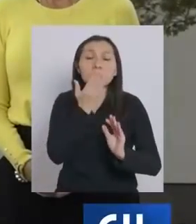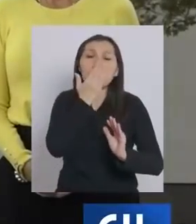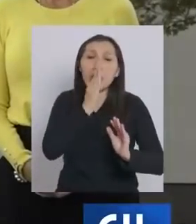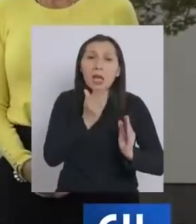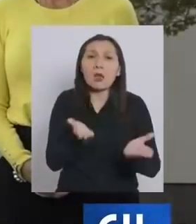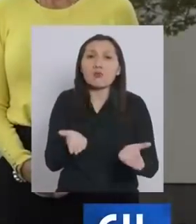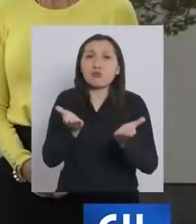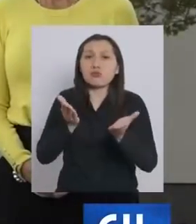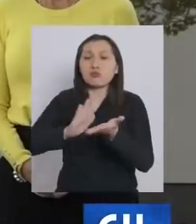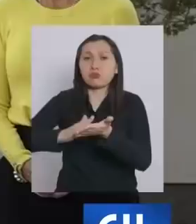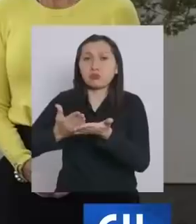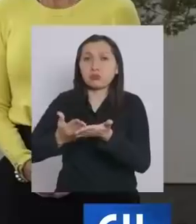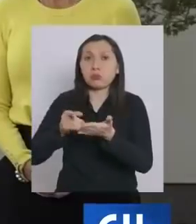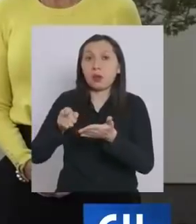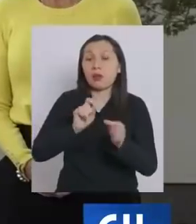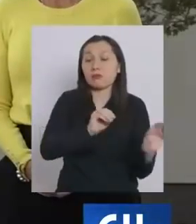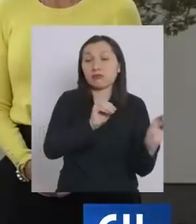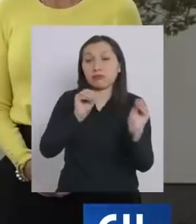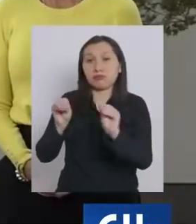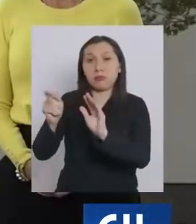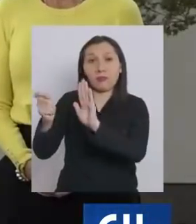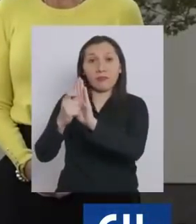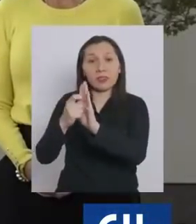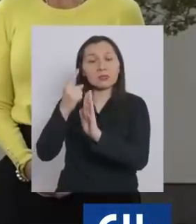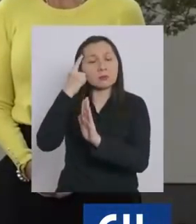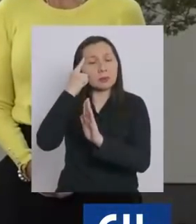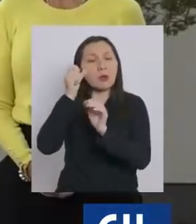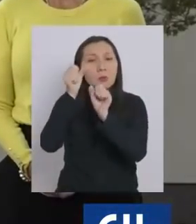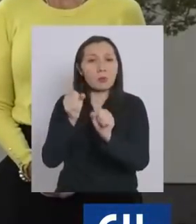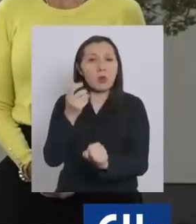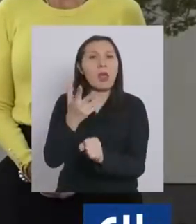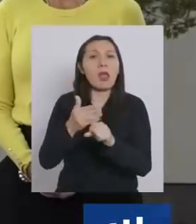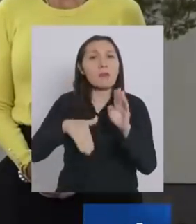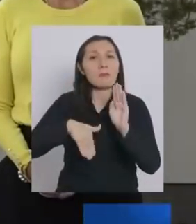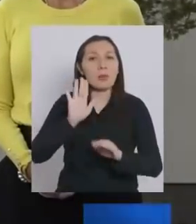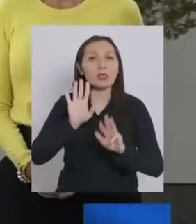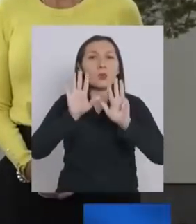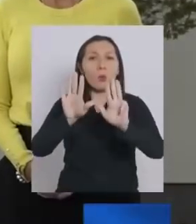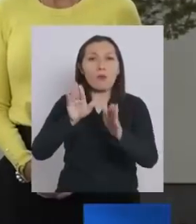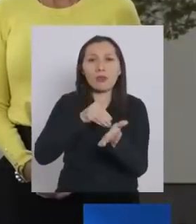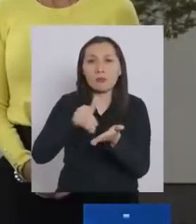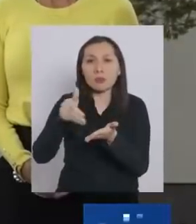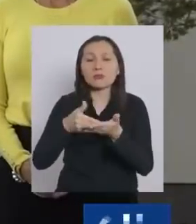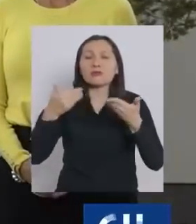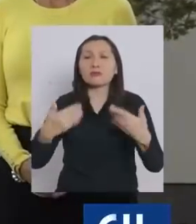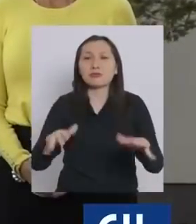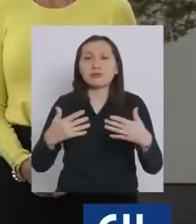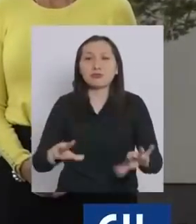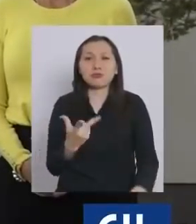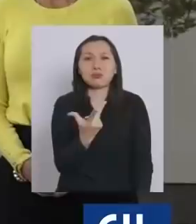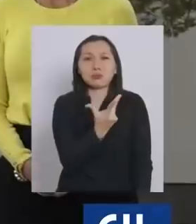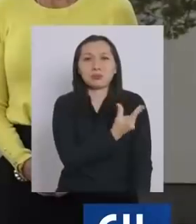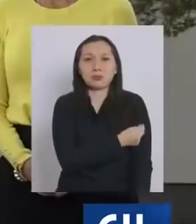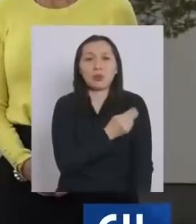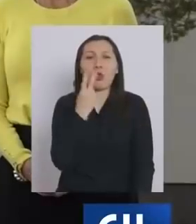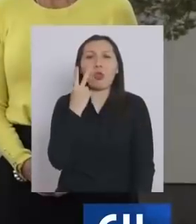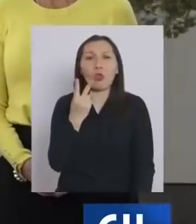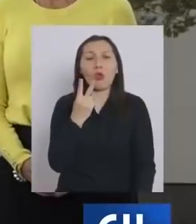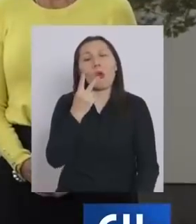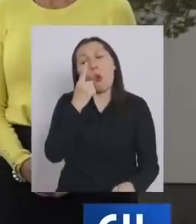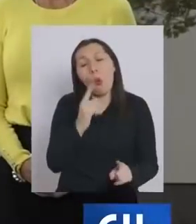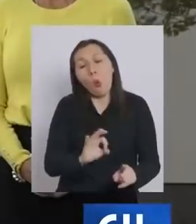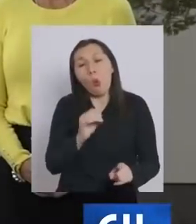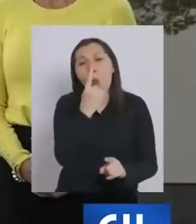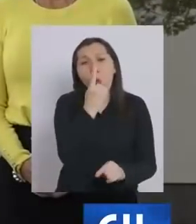auspicioso? Porque a esa fecha esperamos poder contar con más de 9 millones de personas vacunadas con al menos